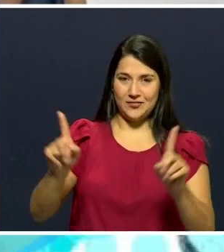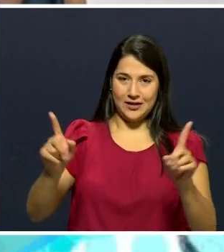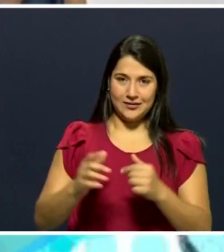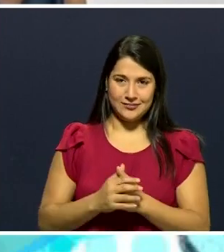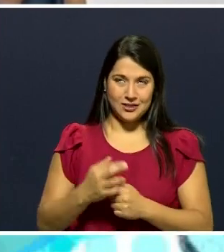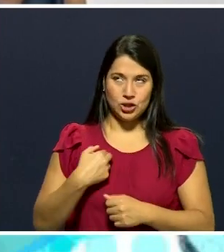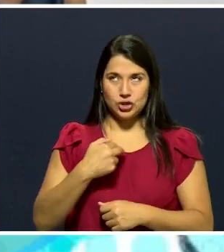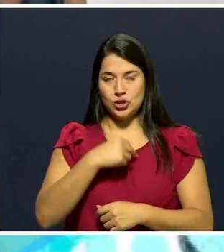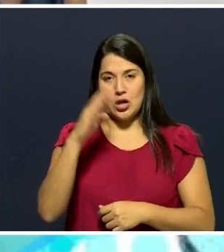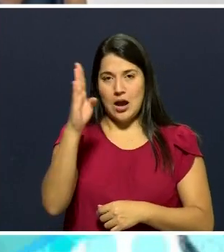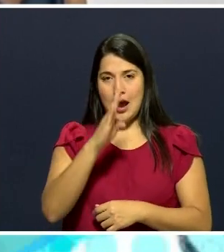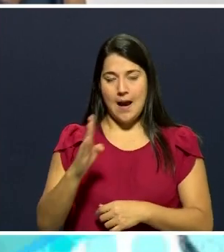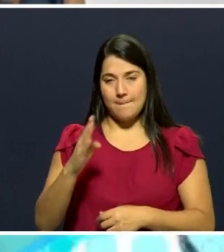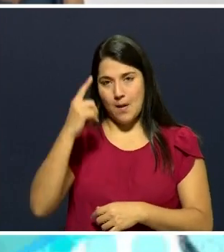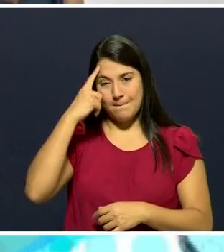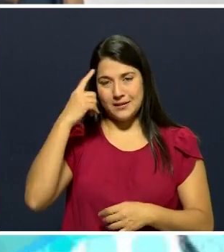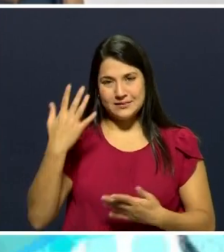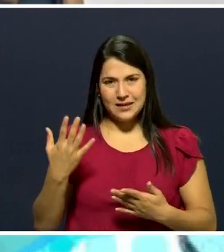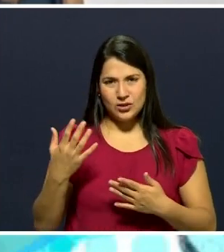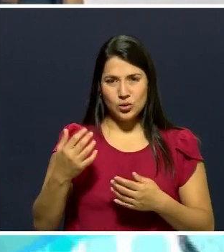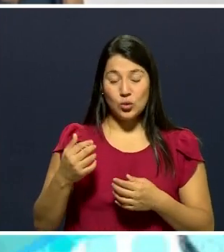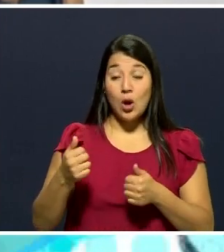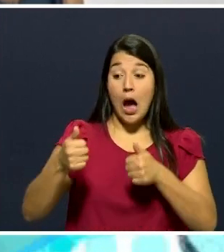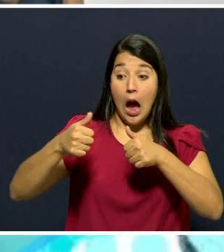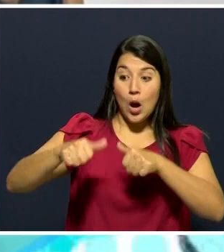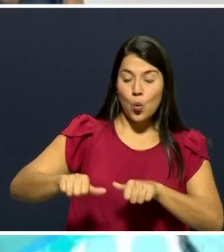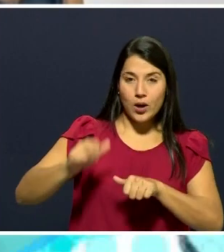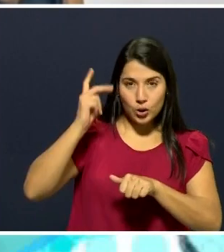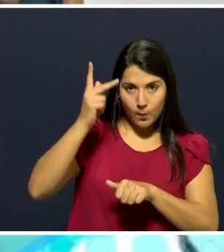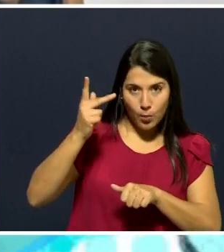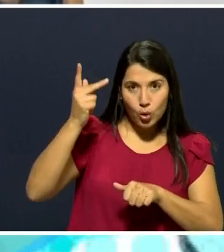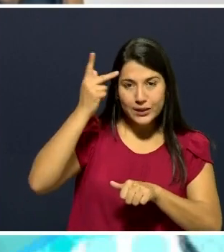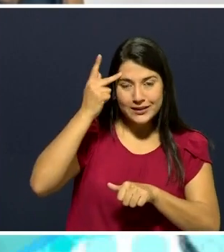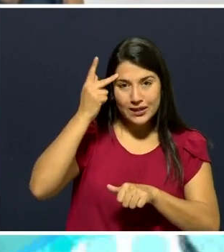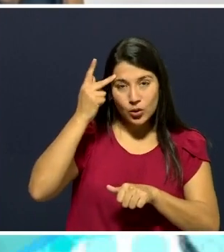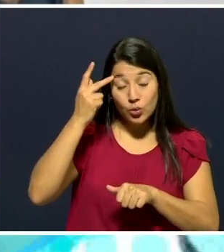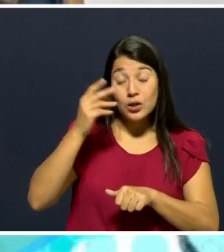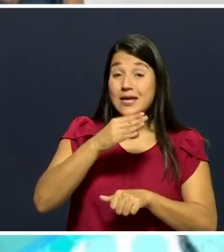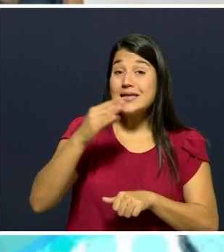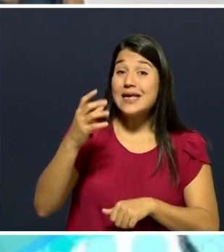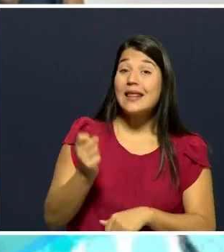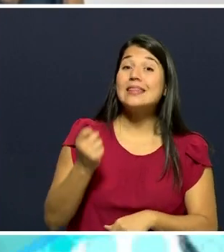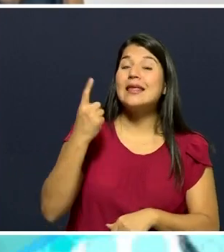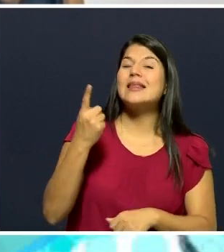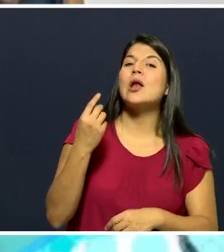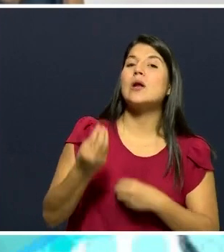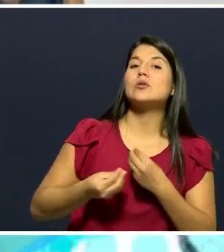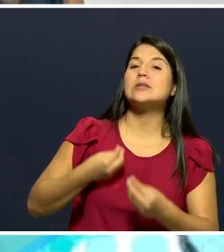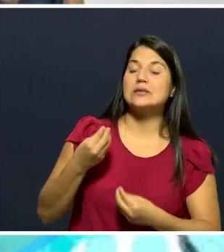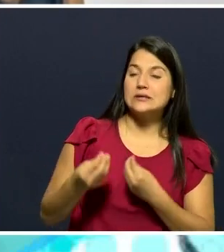es realmente fuerzas políticas entendiendo que lo que hay que hacer es,